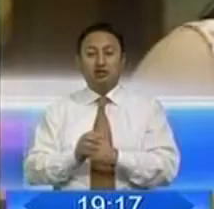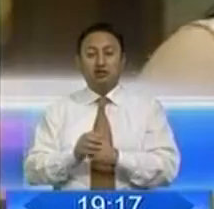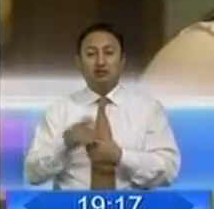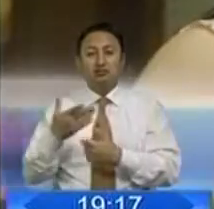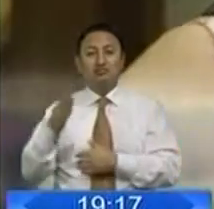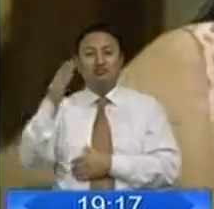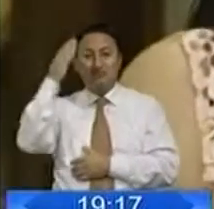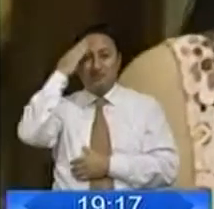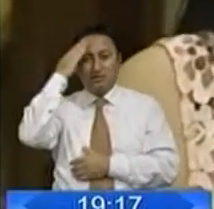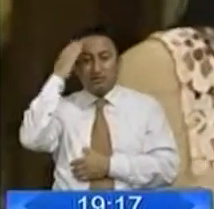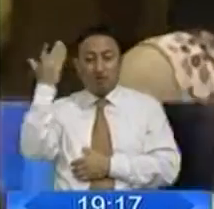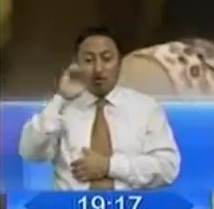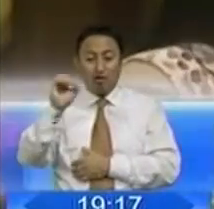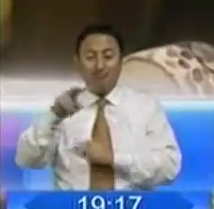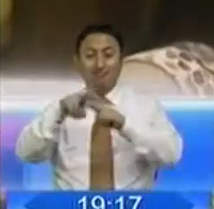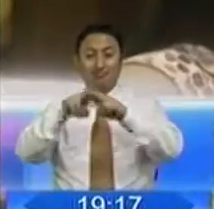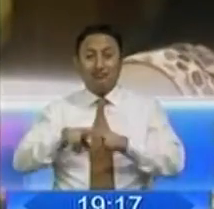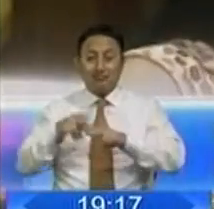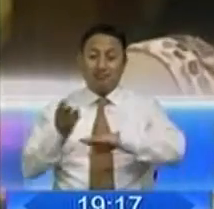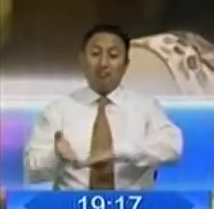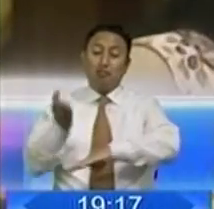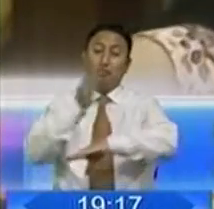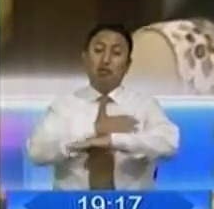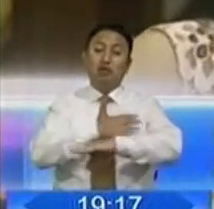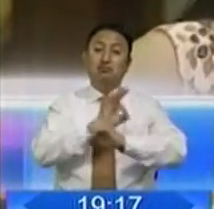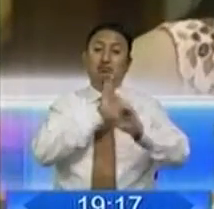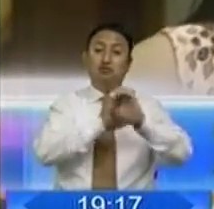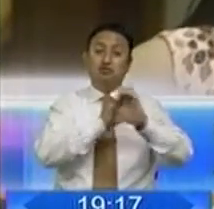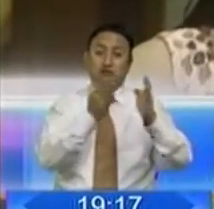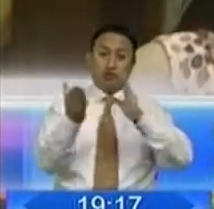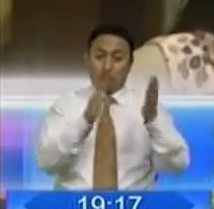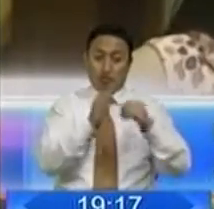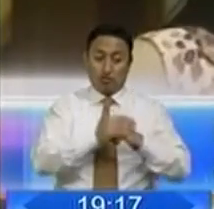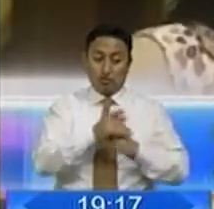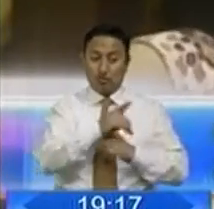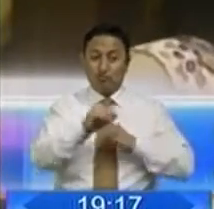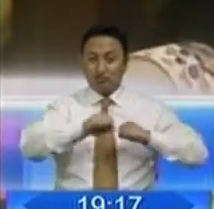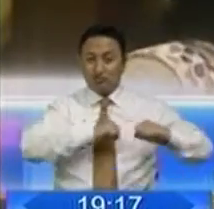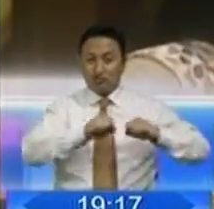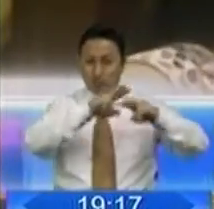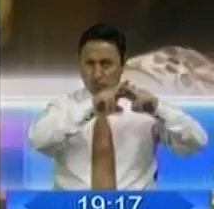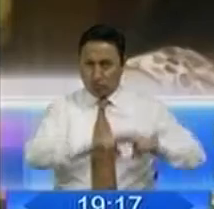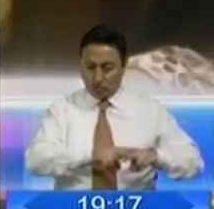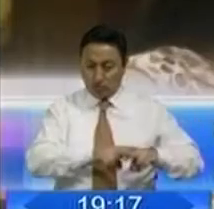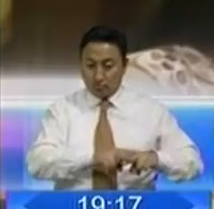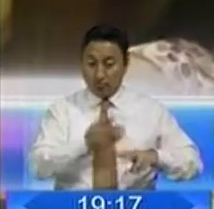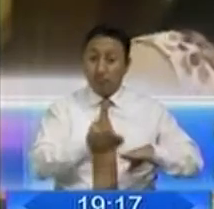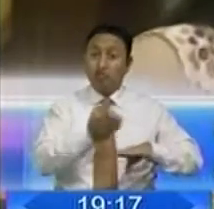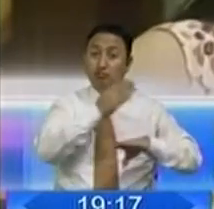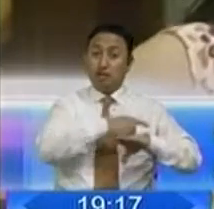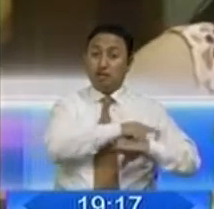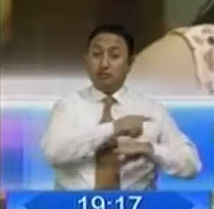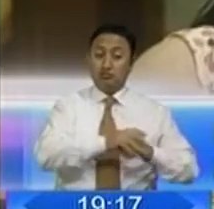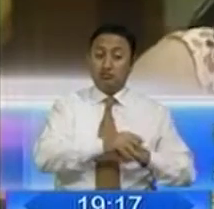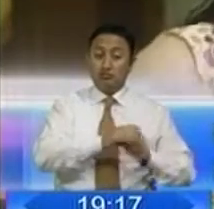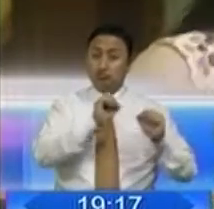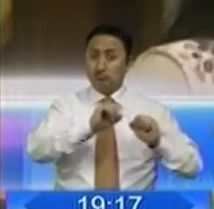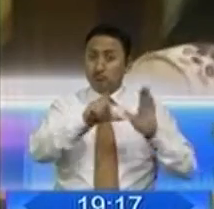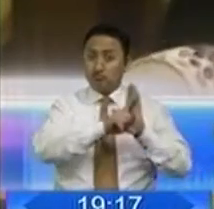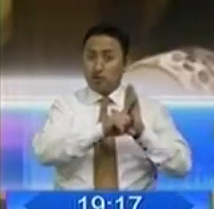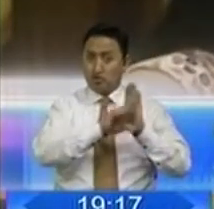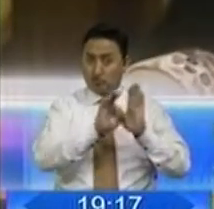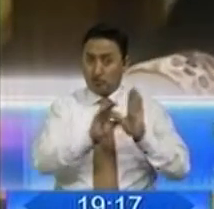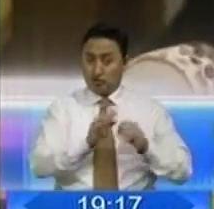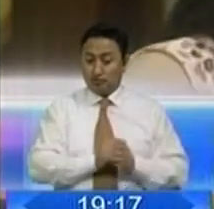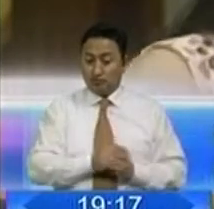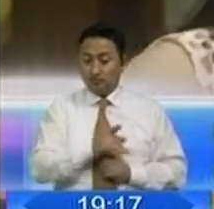conocer o de revisar todo lo actuado por el Consejo de Participación Ciudadana Transitorio, que fue legalmente ejecutado al momento